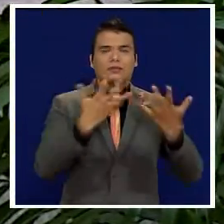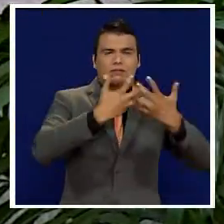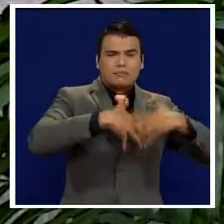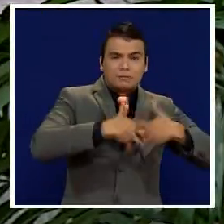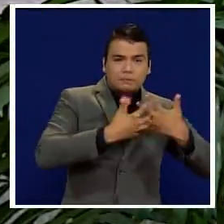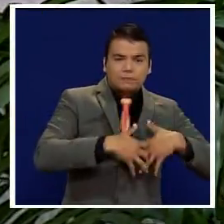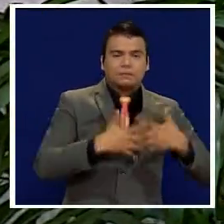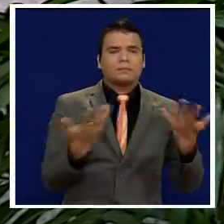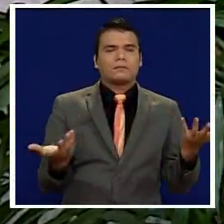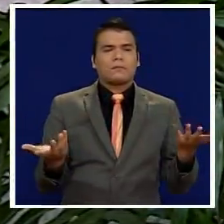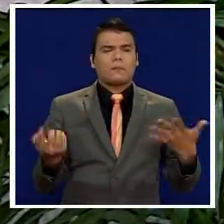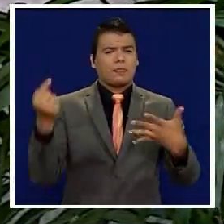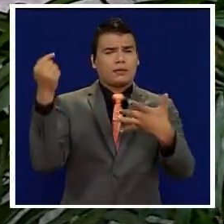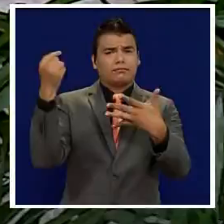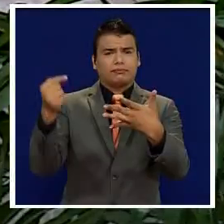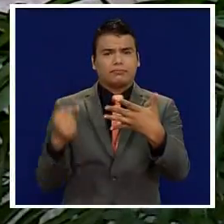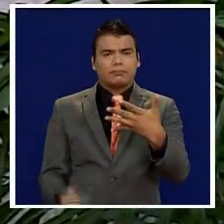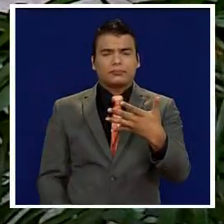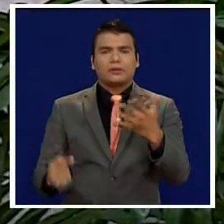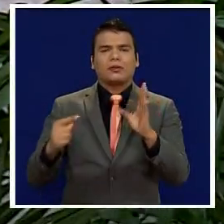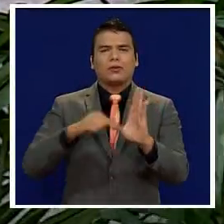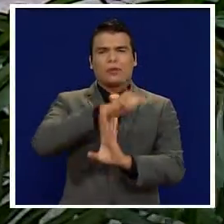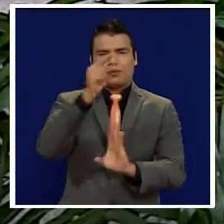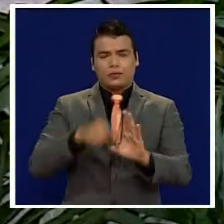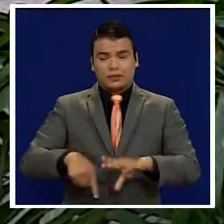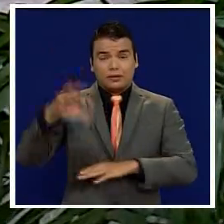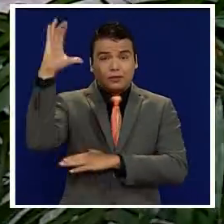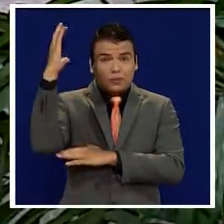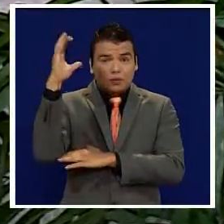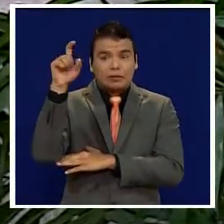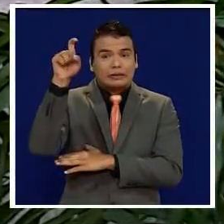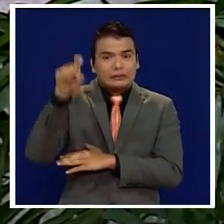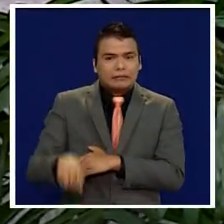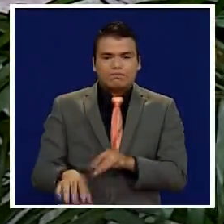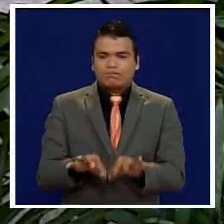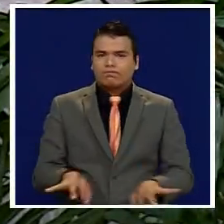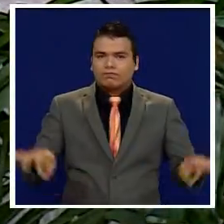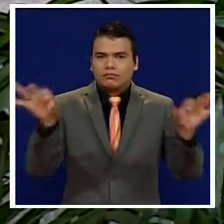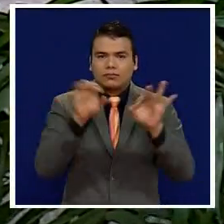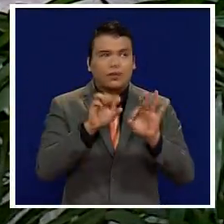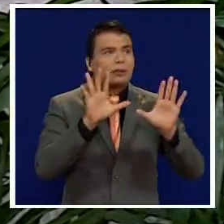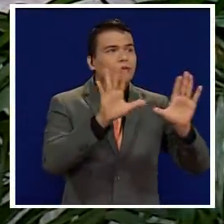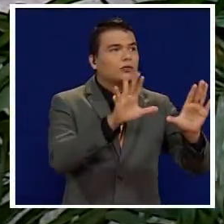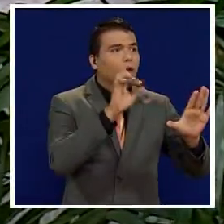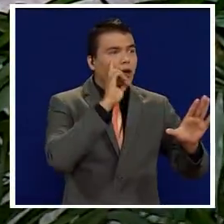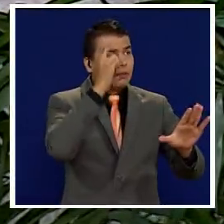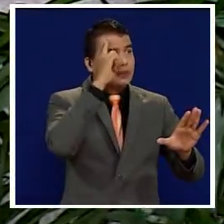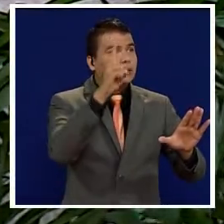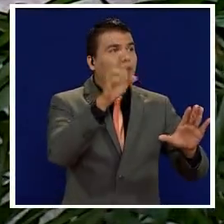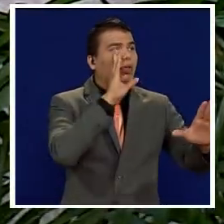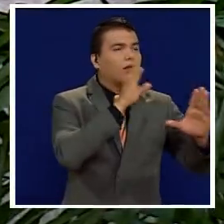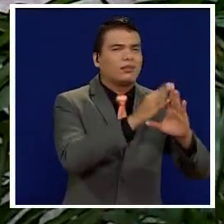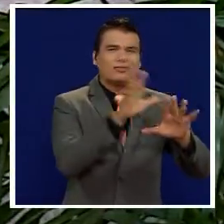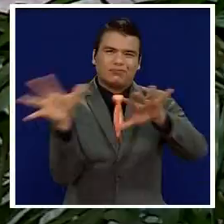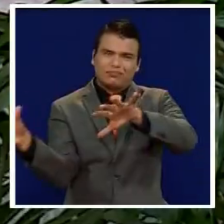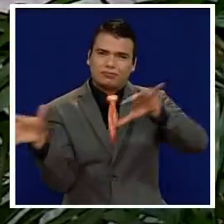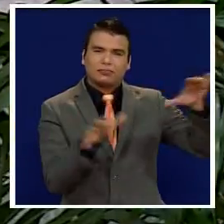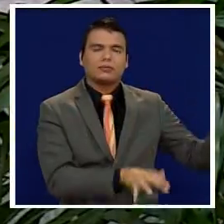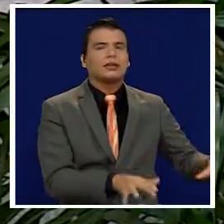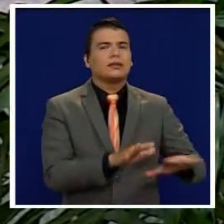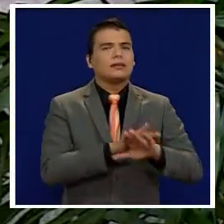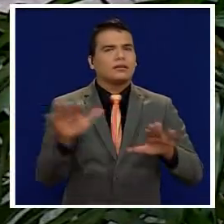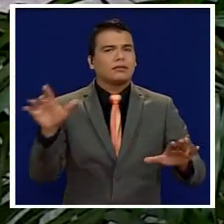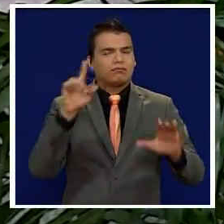empresas. Todo mundo en Colombia necesita deslindarse del narcotráfico para tener